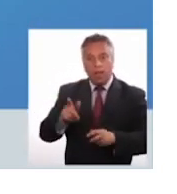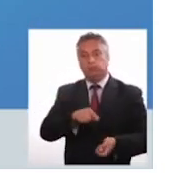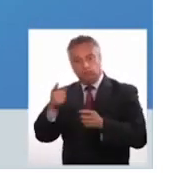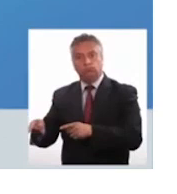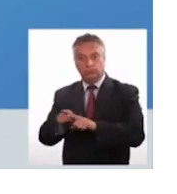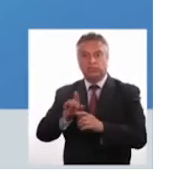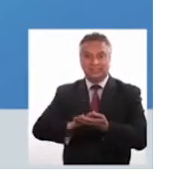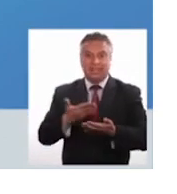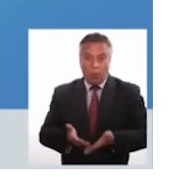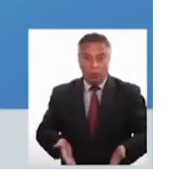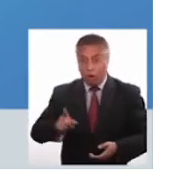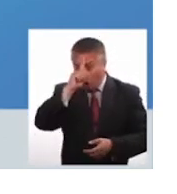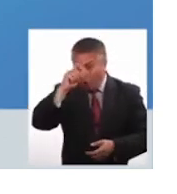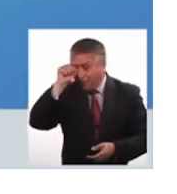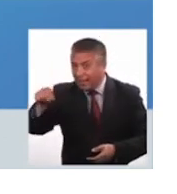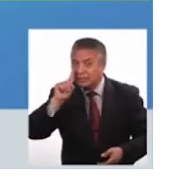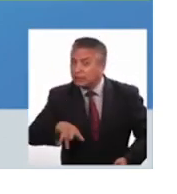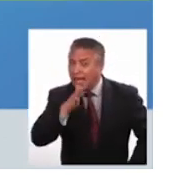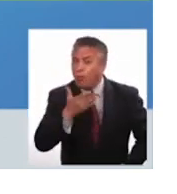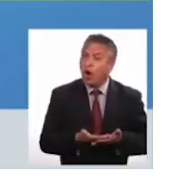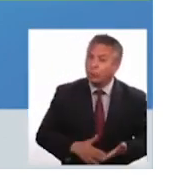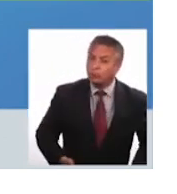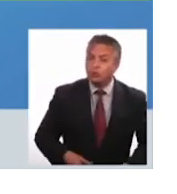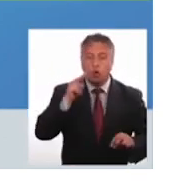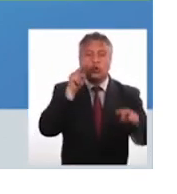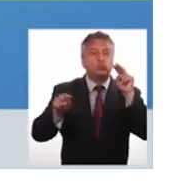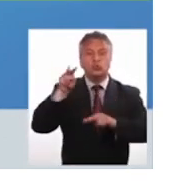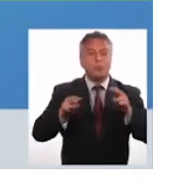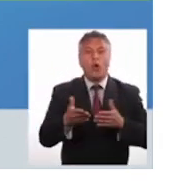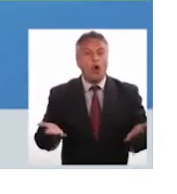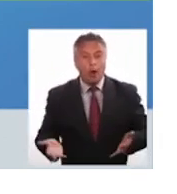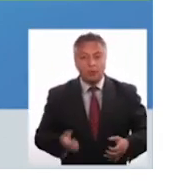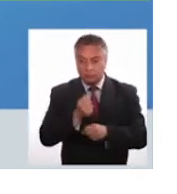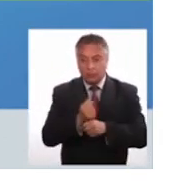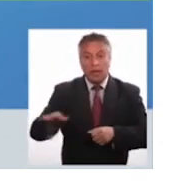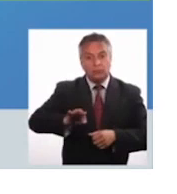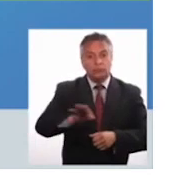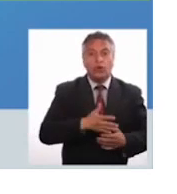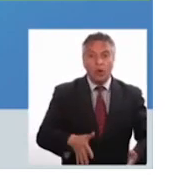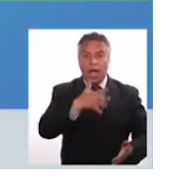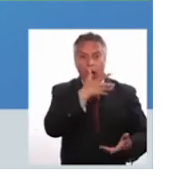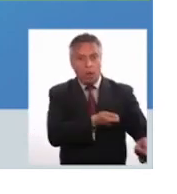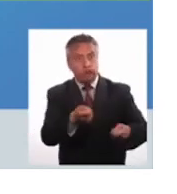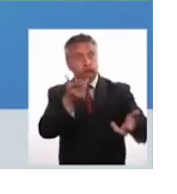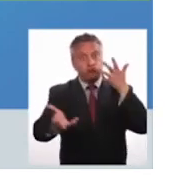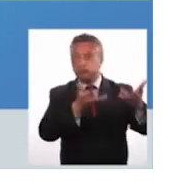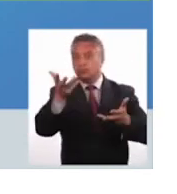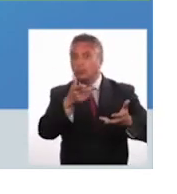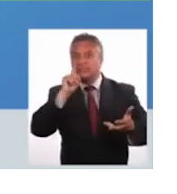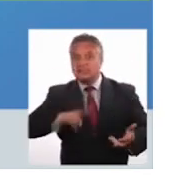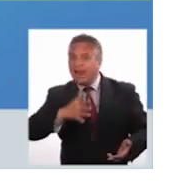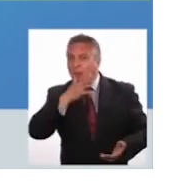sanitario. ¿Qué ocurre en los hospitales si no hay agua? ¿Cómo afecta al turismo, creación de empleos o al combate de incendios en la